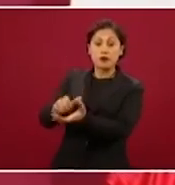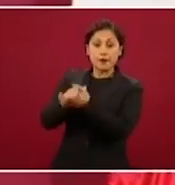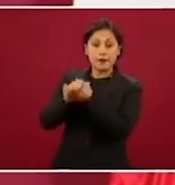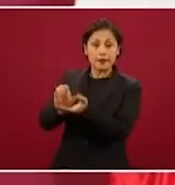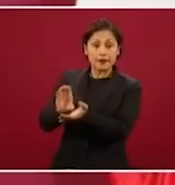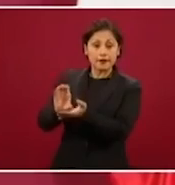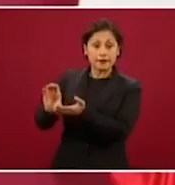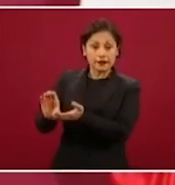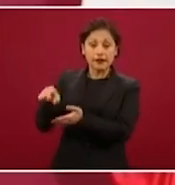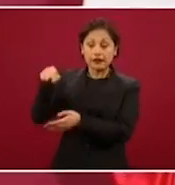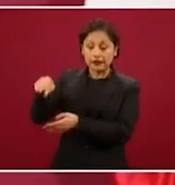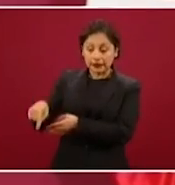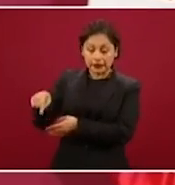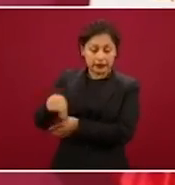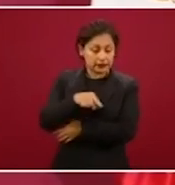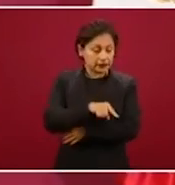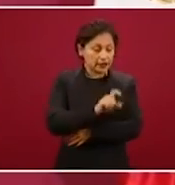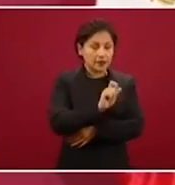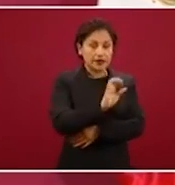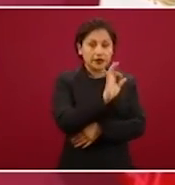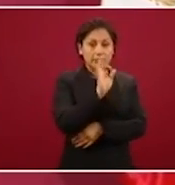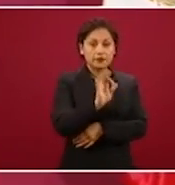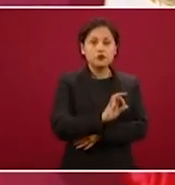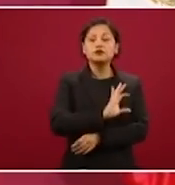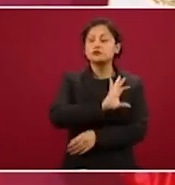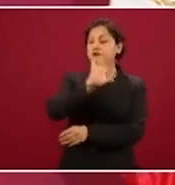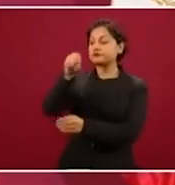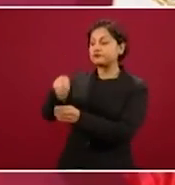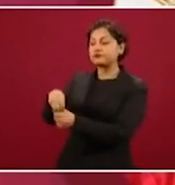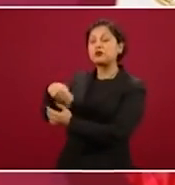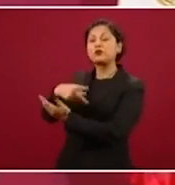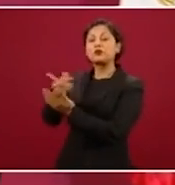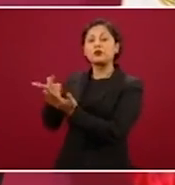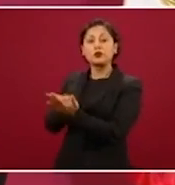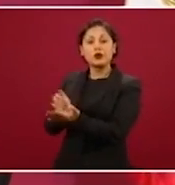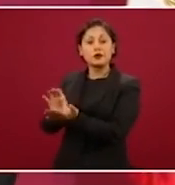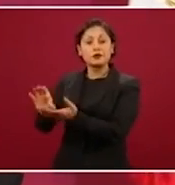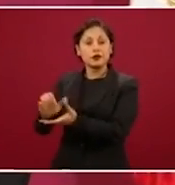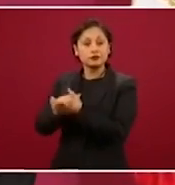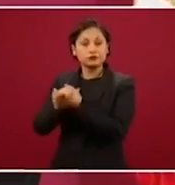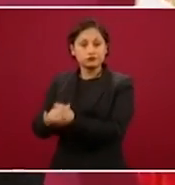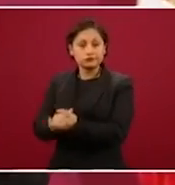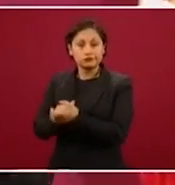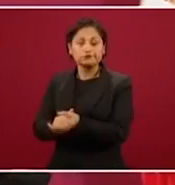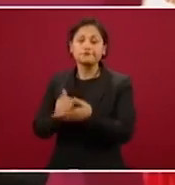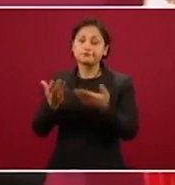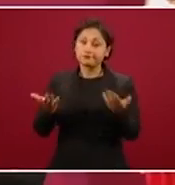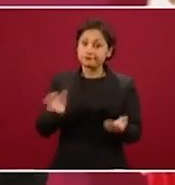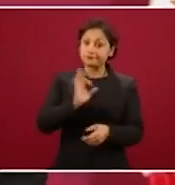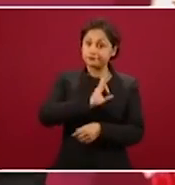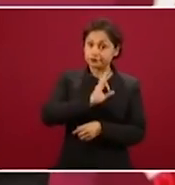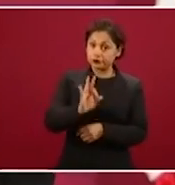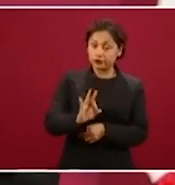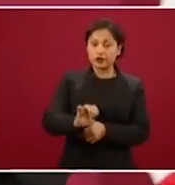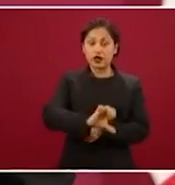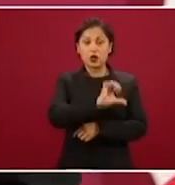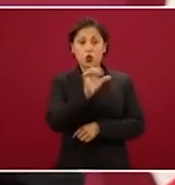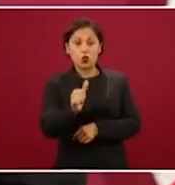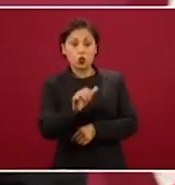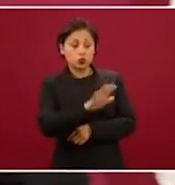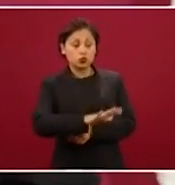20% tenga posibilidad de contar con un pequeño crédito. El 30%